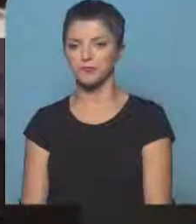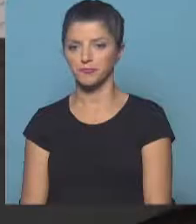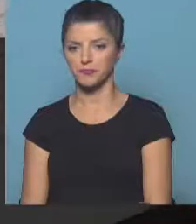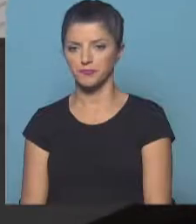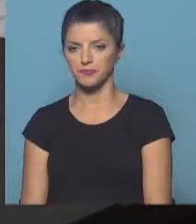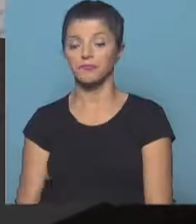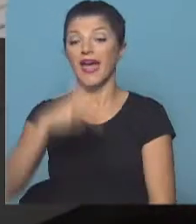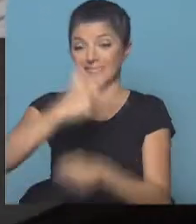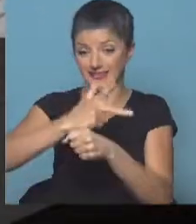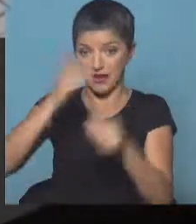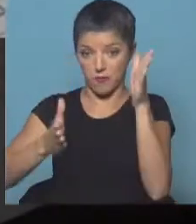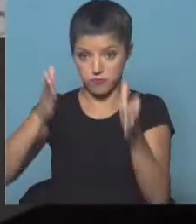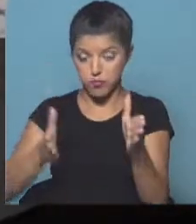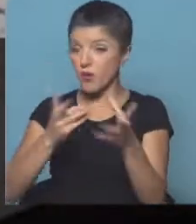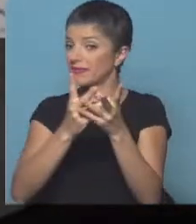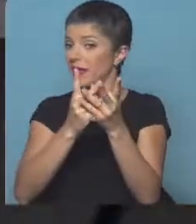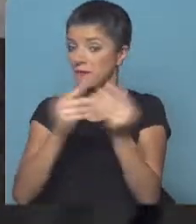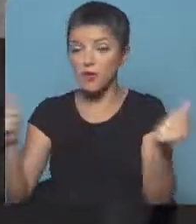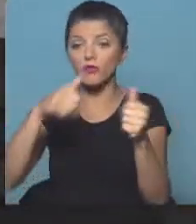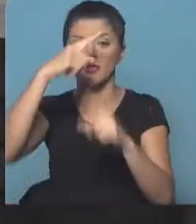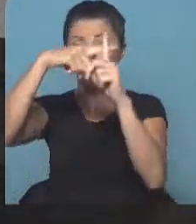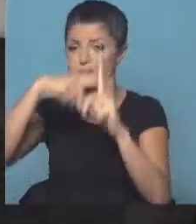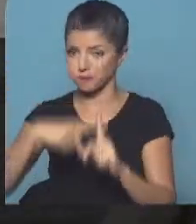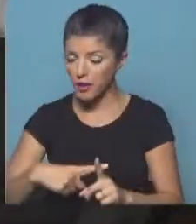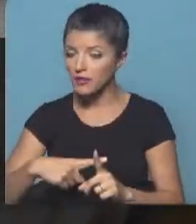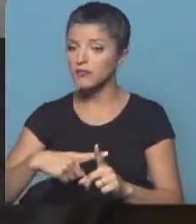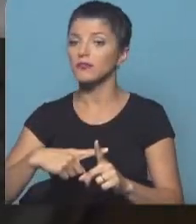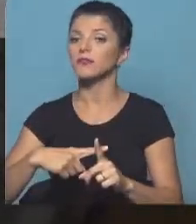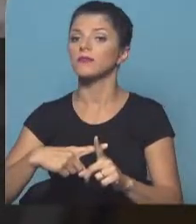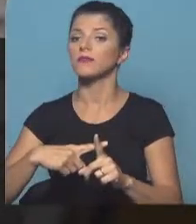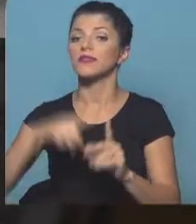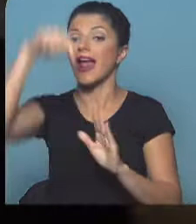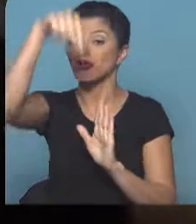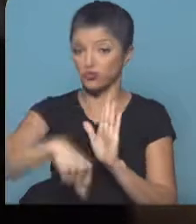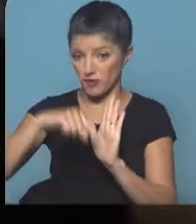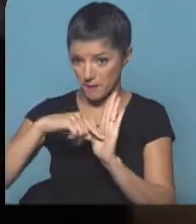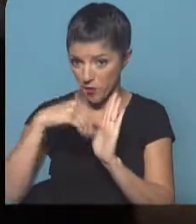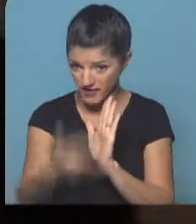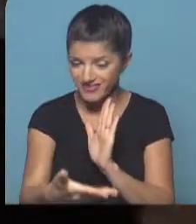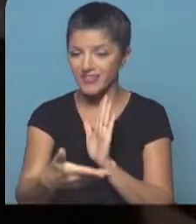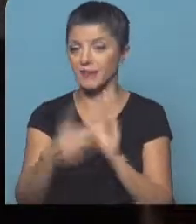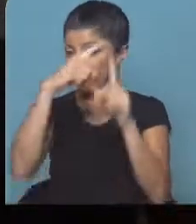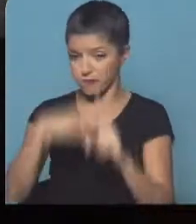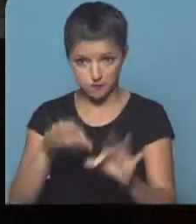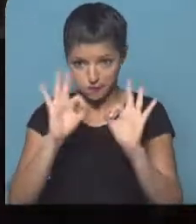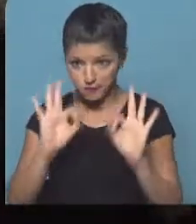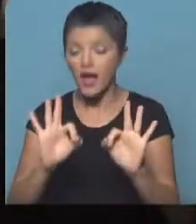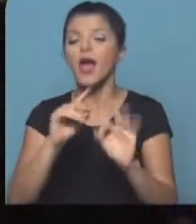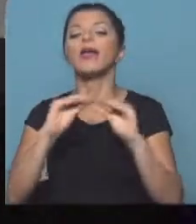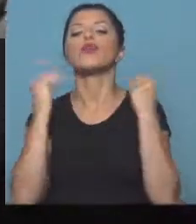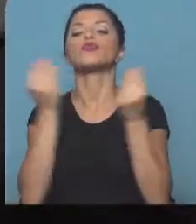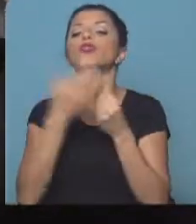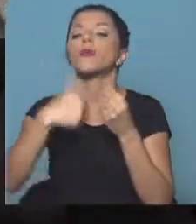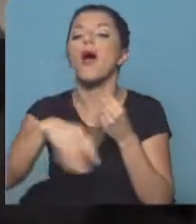Tercera sección, fin del escrutinio. Terminó el recuento de votos en el sur del Gran Buenos Aires. Los resultados estarán